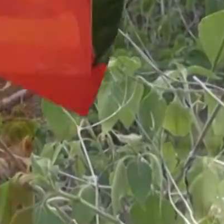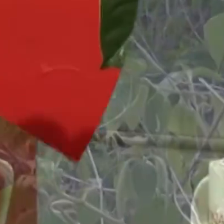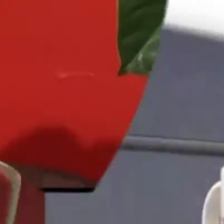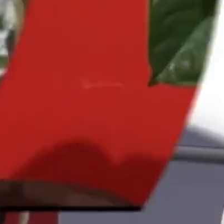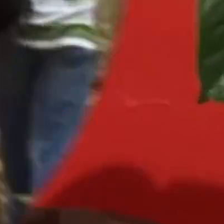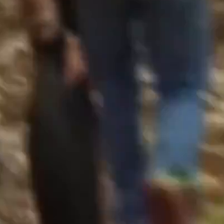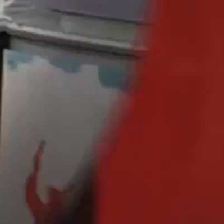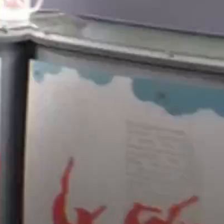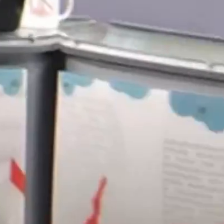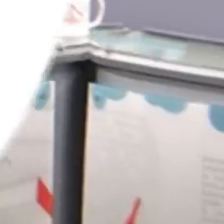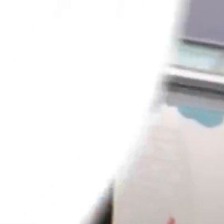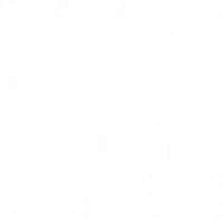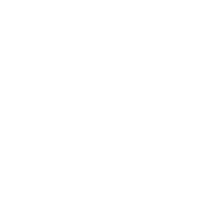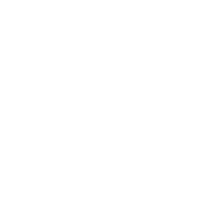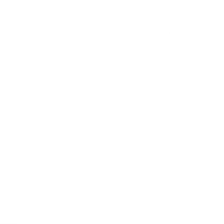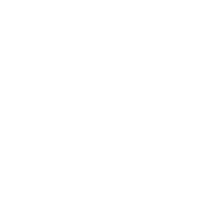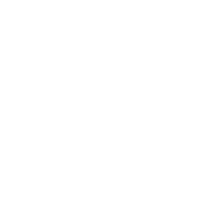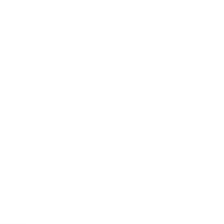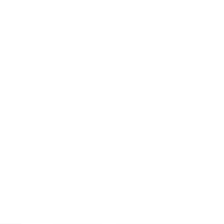¡Gracias!